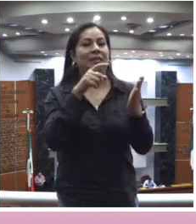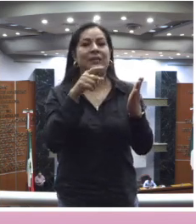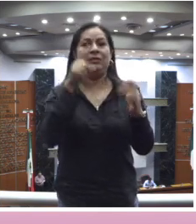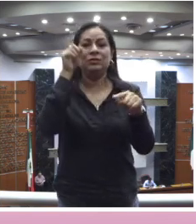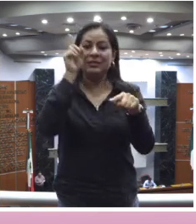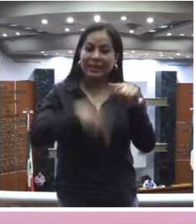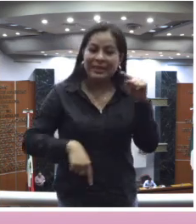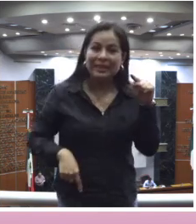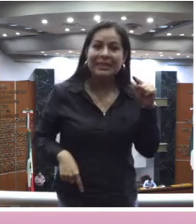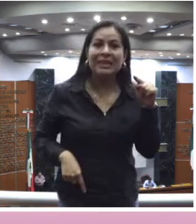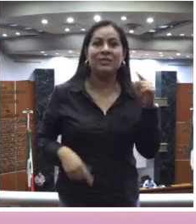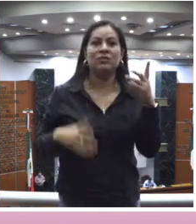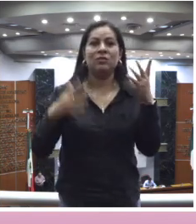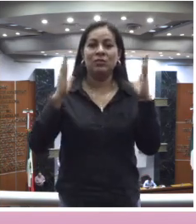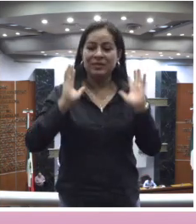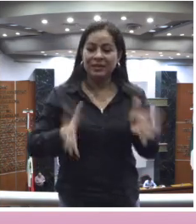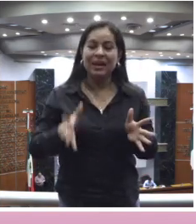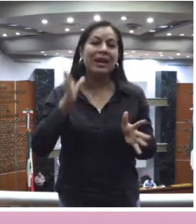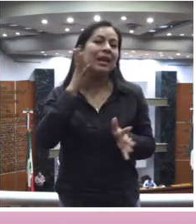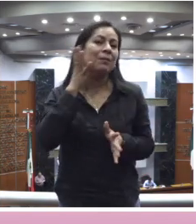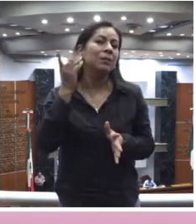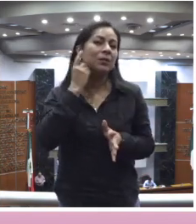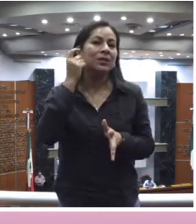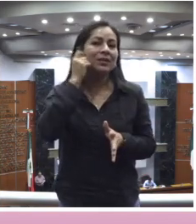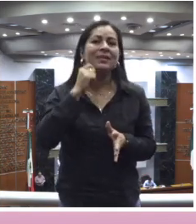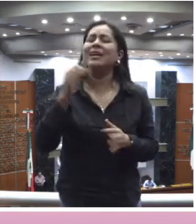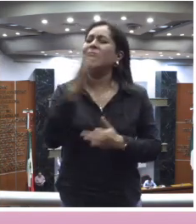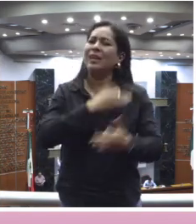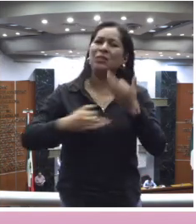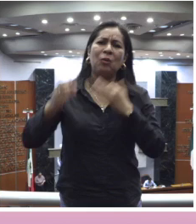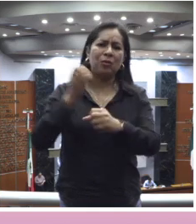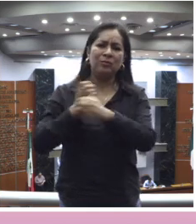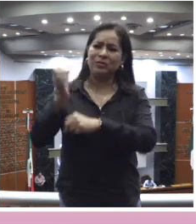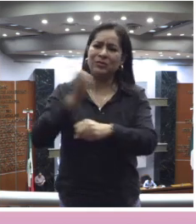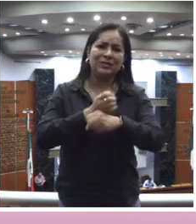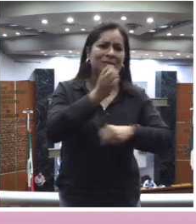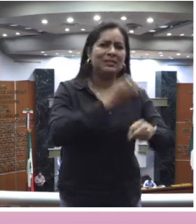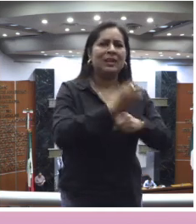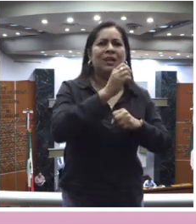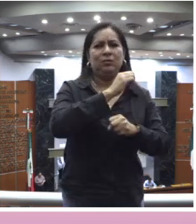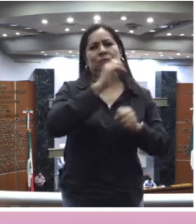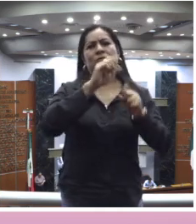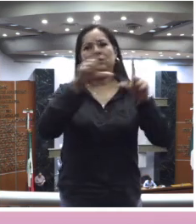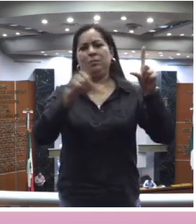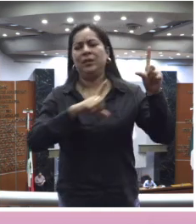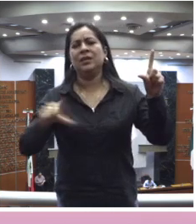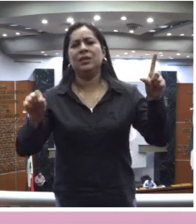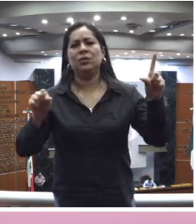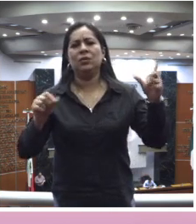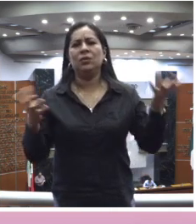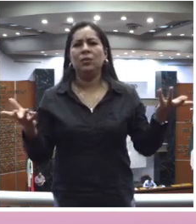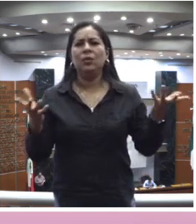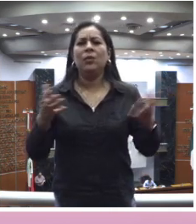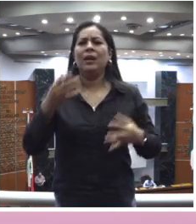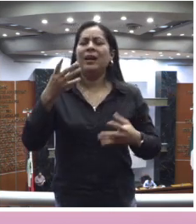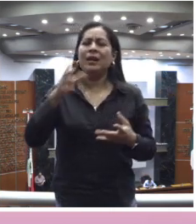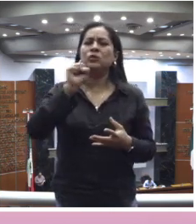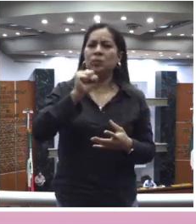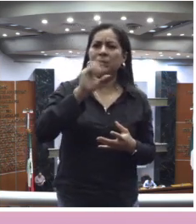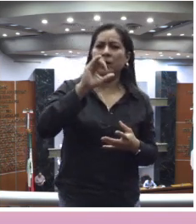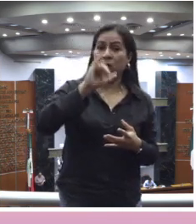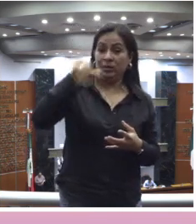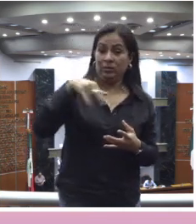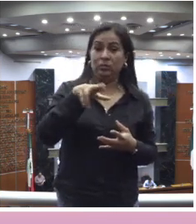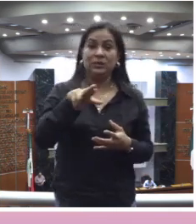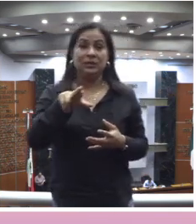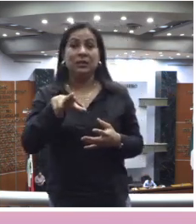están negando al Congreso del Estado de Guerrero y a todas las legislaturas de los estados. La Corte pretende